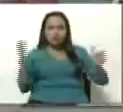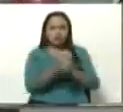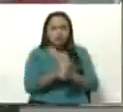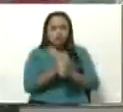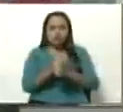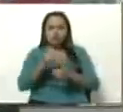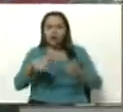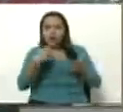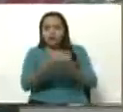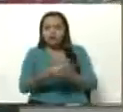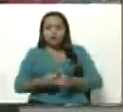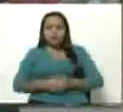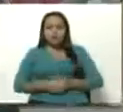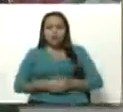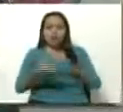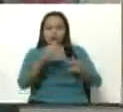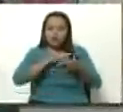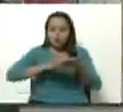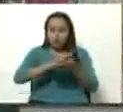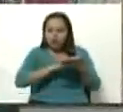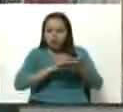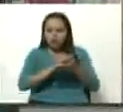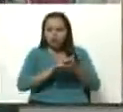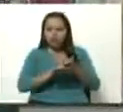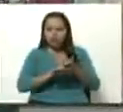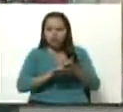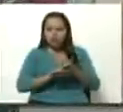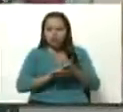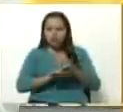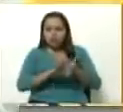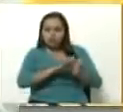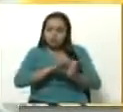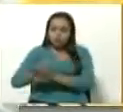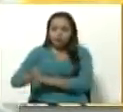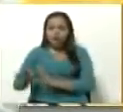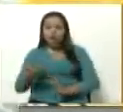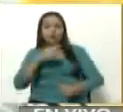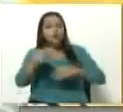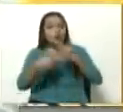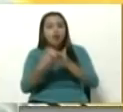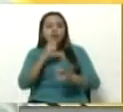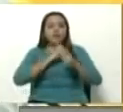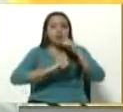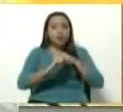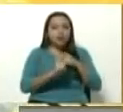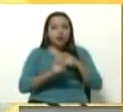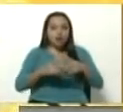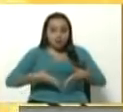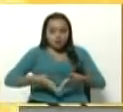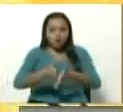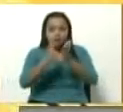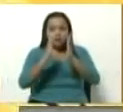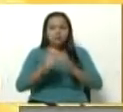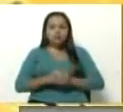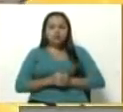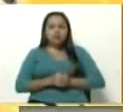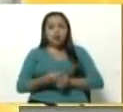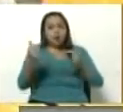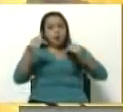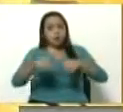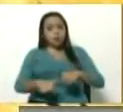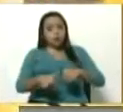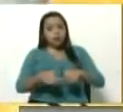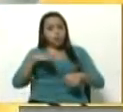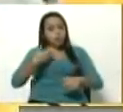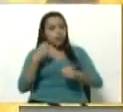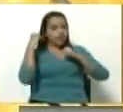entonces soltando, pasando por encima de todas estas circunstancias, transitando estos caminos para hoy estar